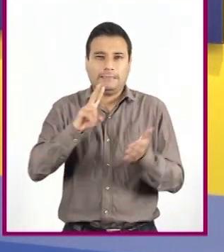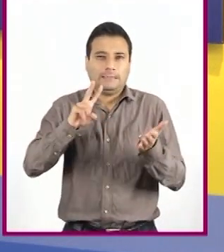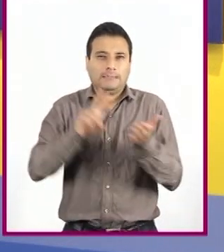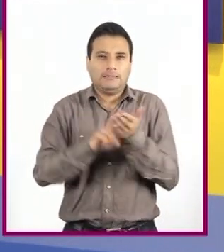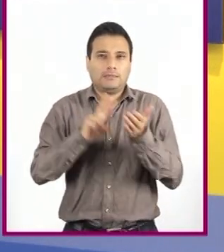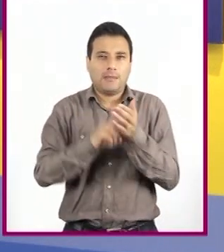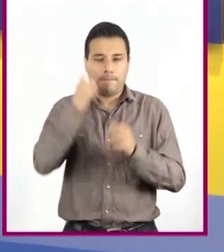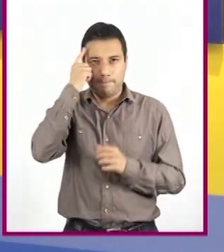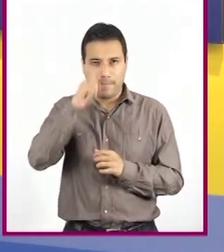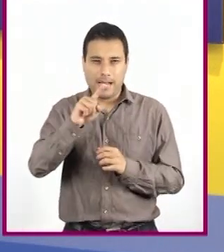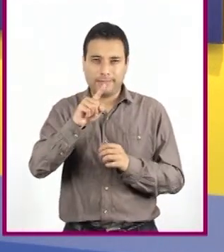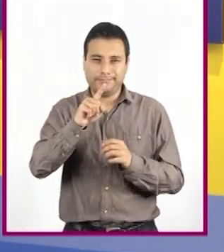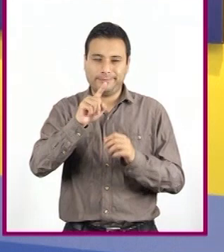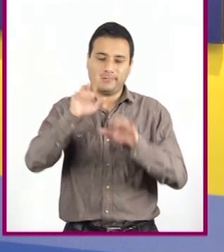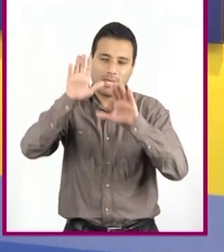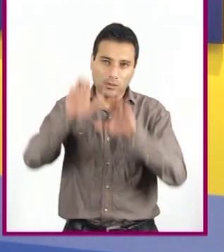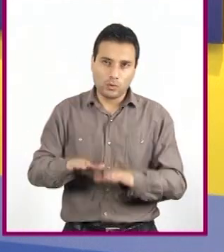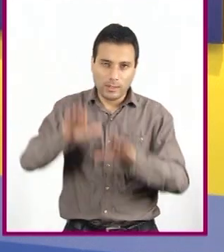de Quetzalcóatl.